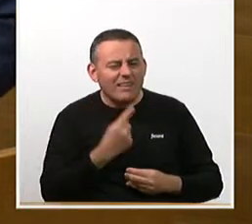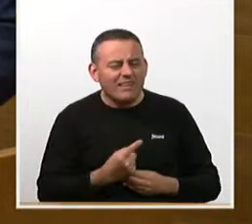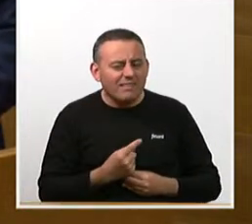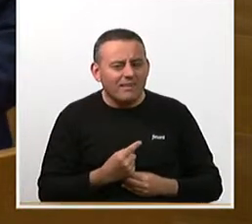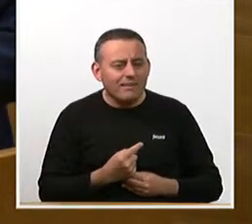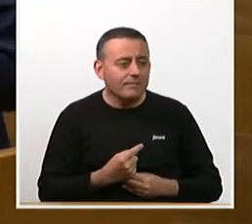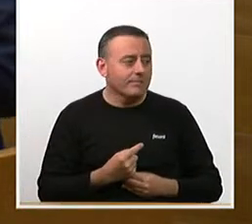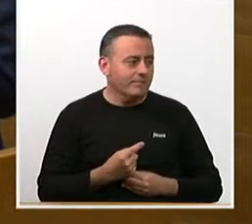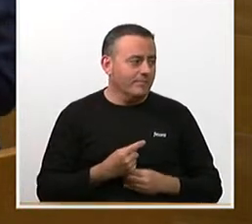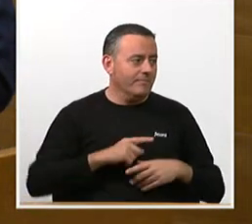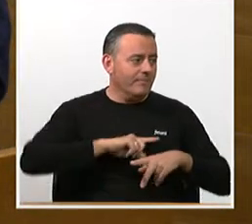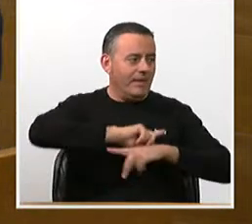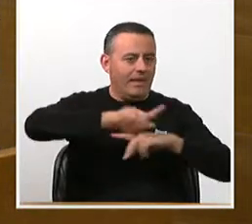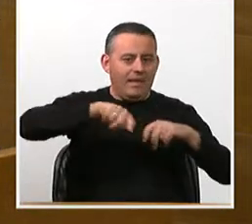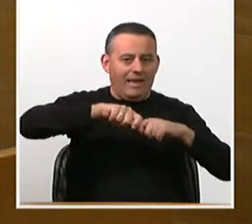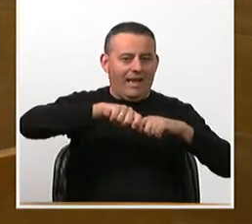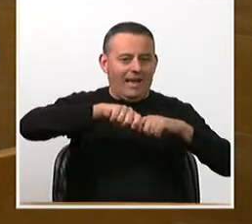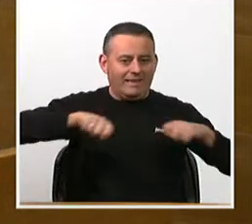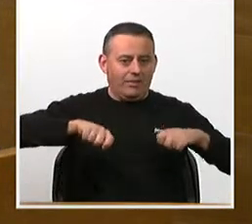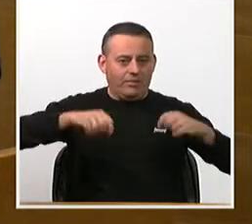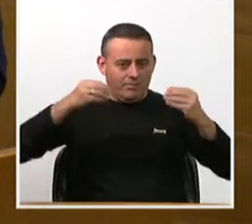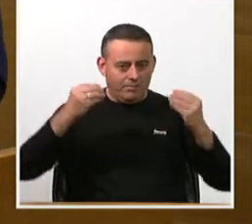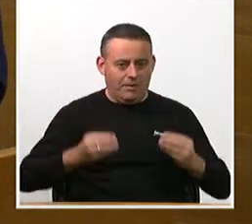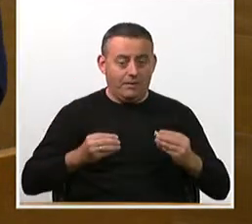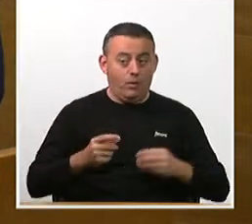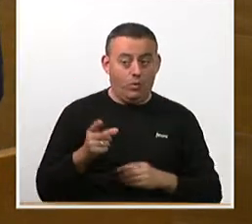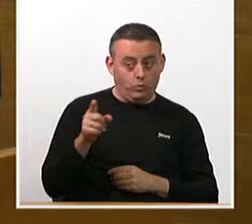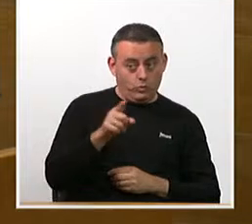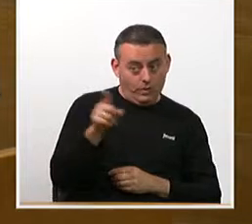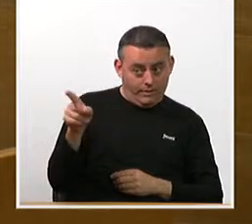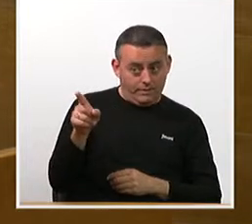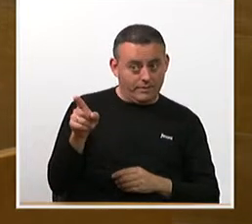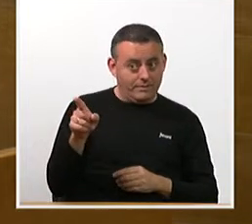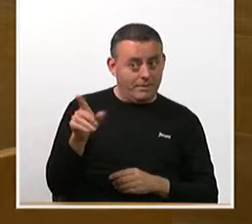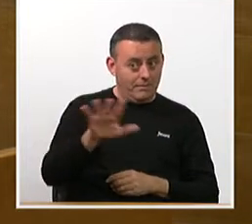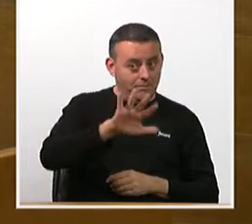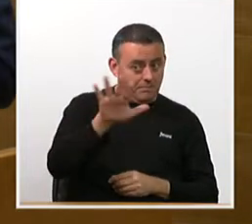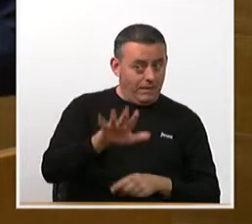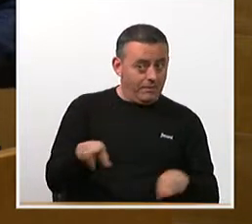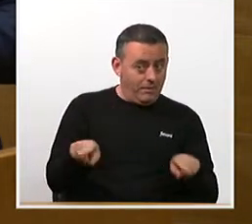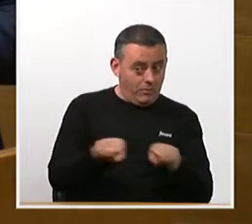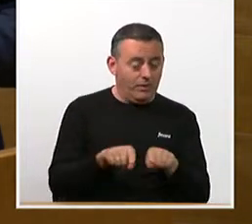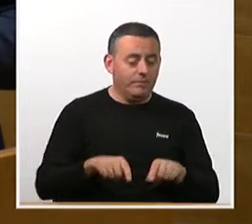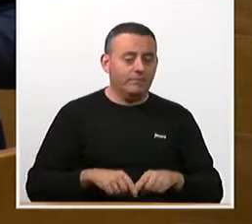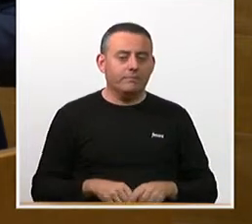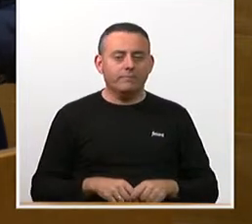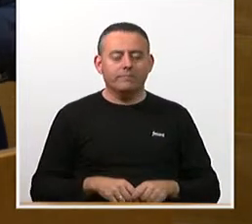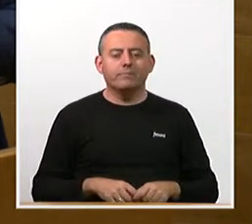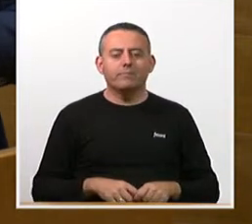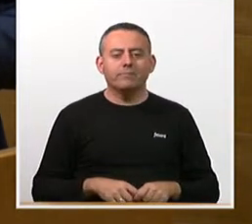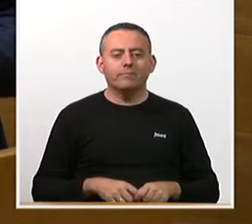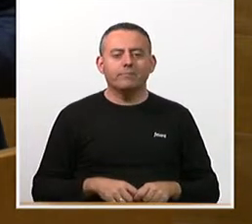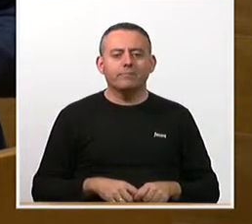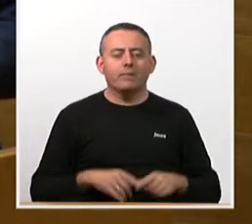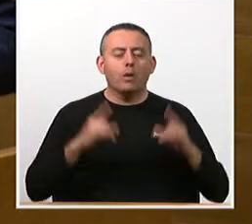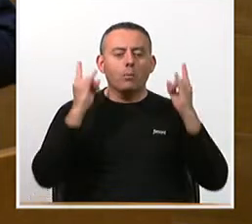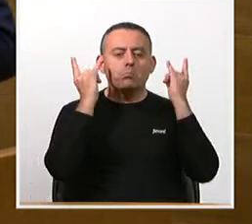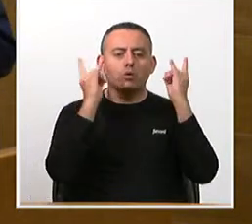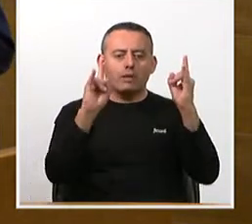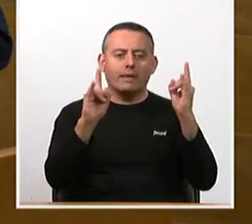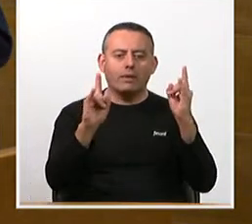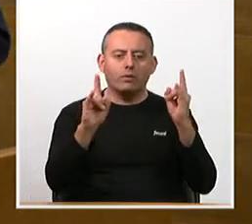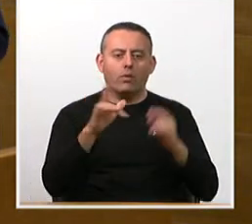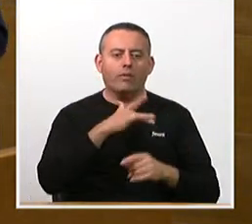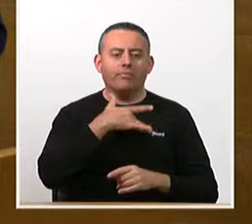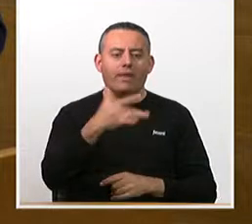bien atado se parecen ustedes el botánico realmente dejó disponibles 23 millones de euros